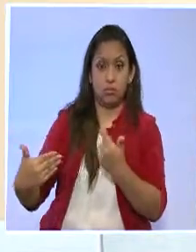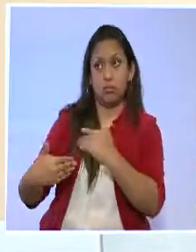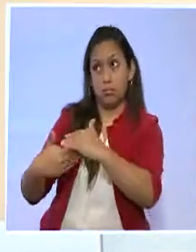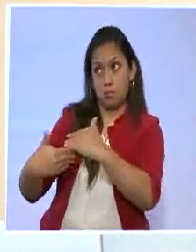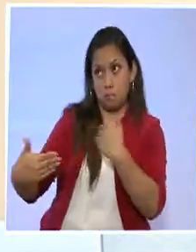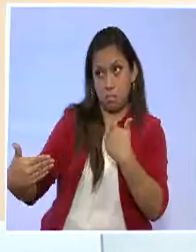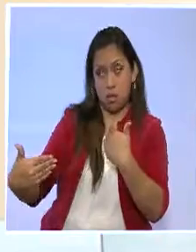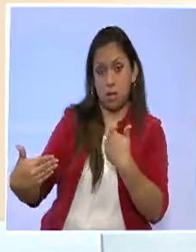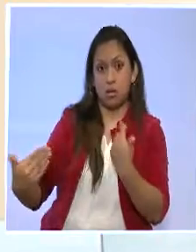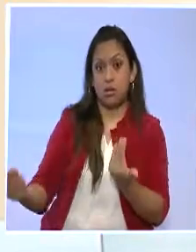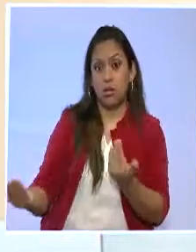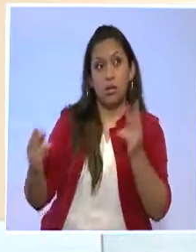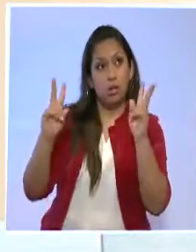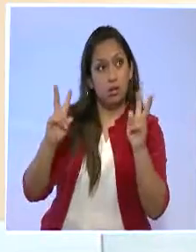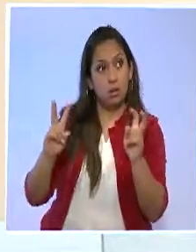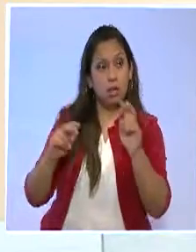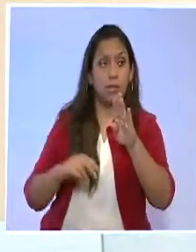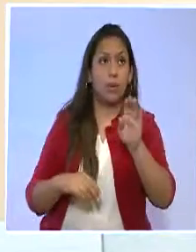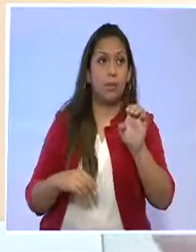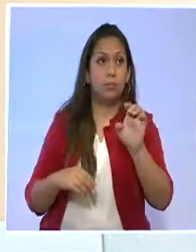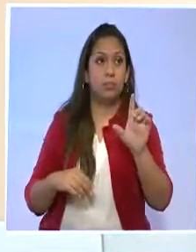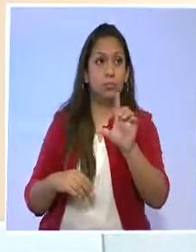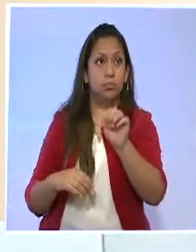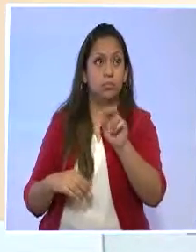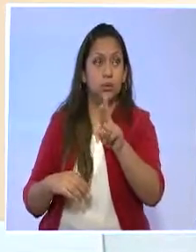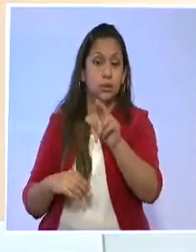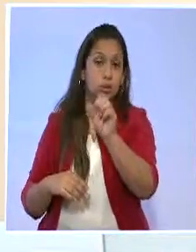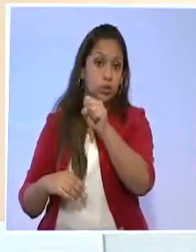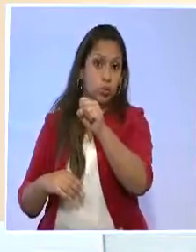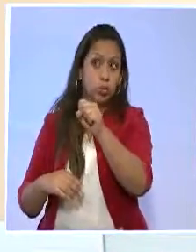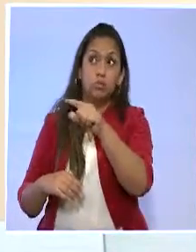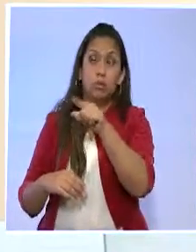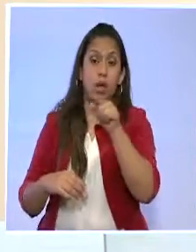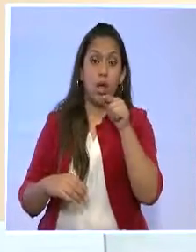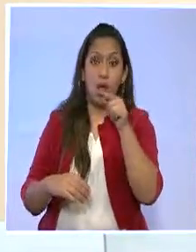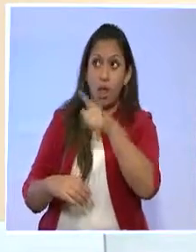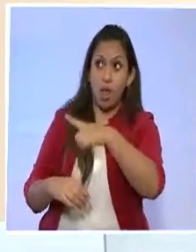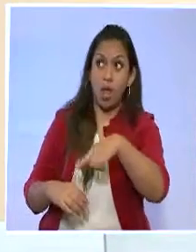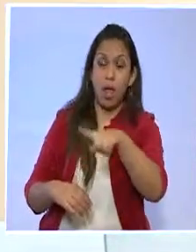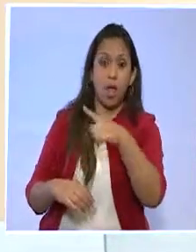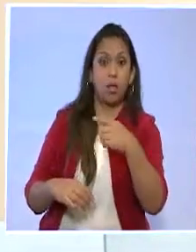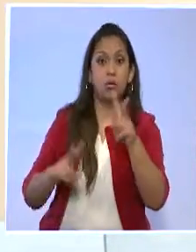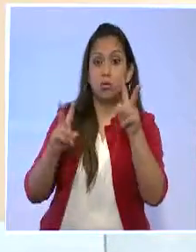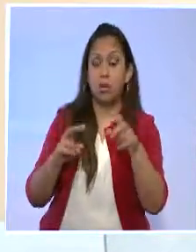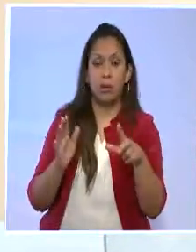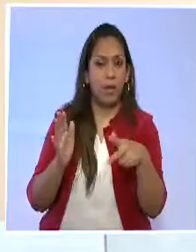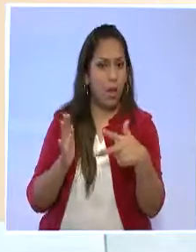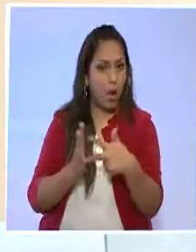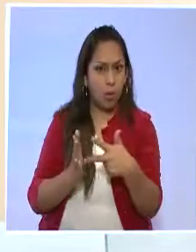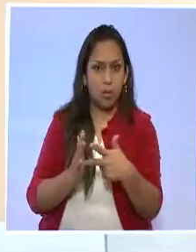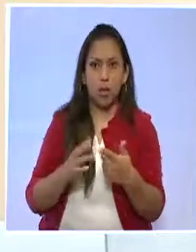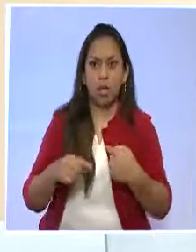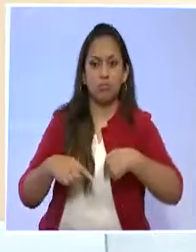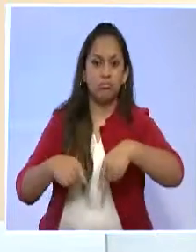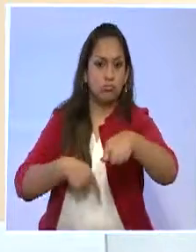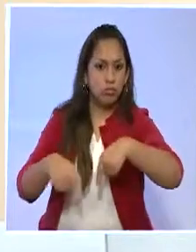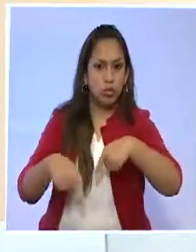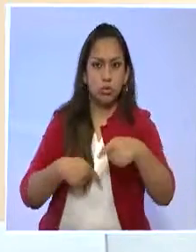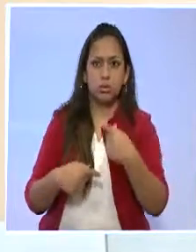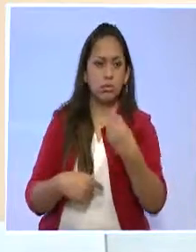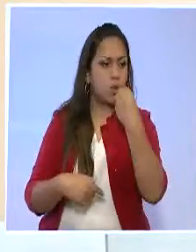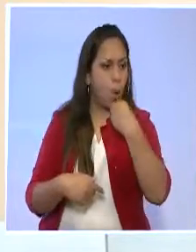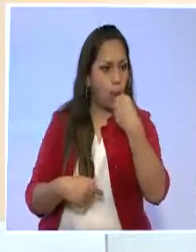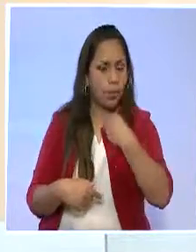tanto de vela ruth como de rusia fueron los que cubrieron con todos nuestros gastos de hospedaje de alimentación de movilización interna entre otros entonces